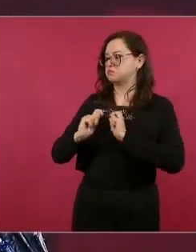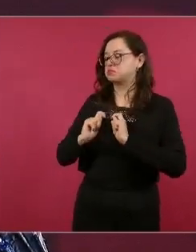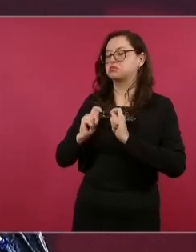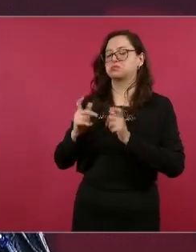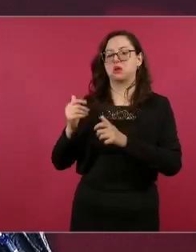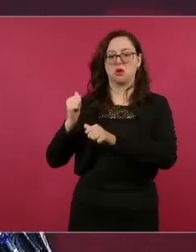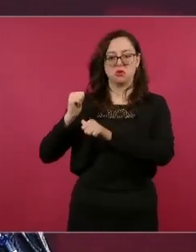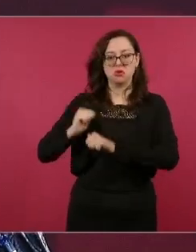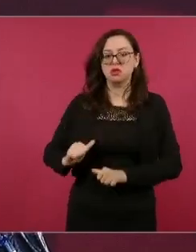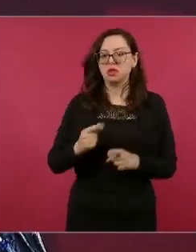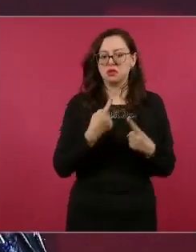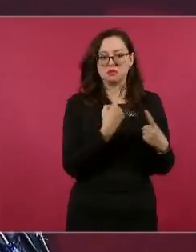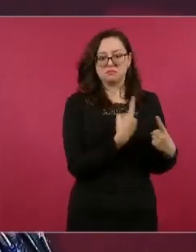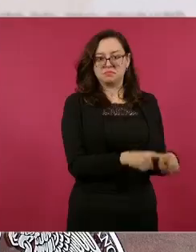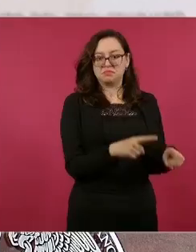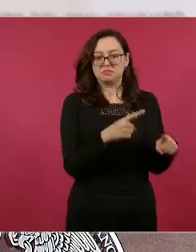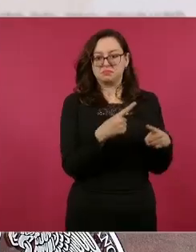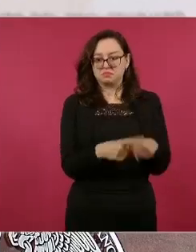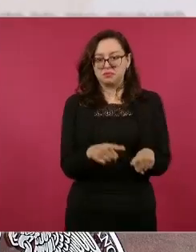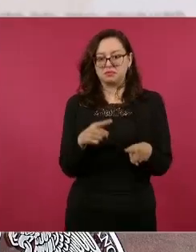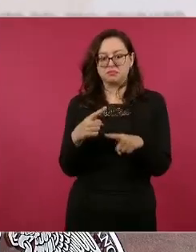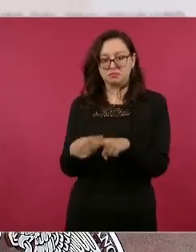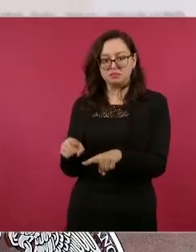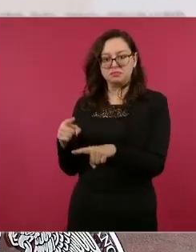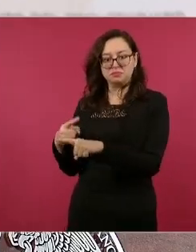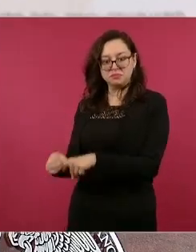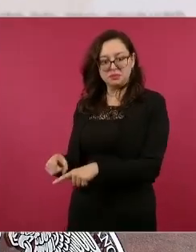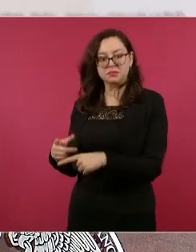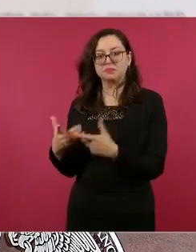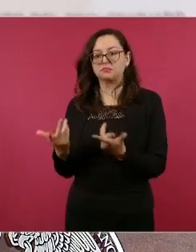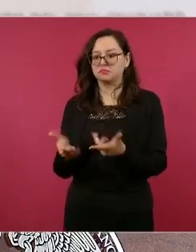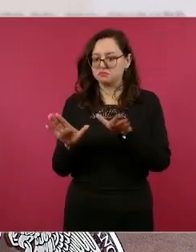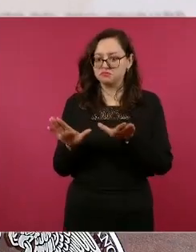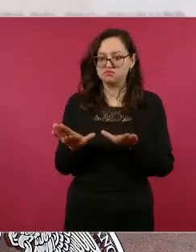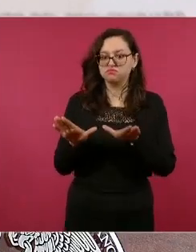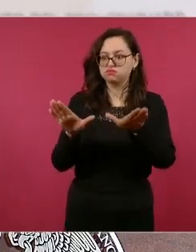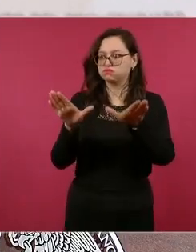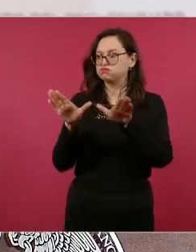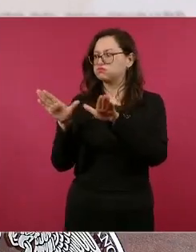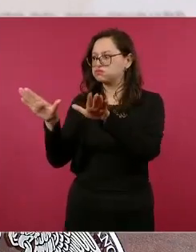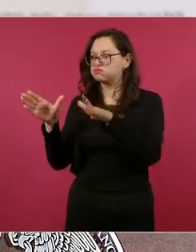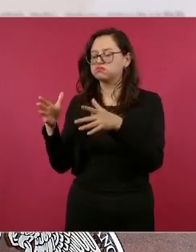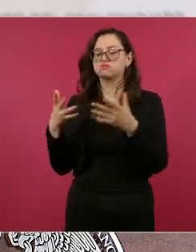de grupo, jefe de Estado Mayor en diferentes organismos aéreos, también